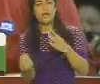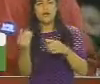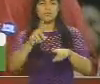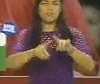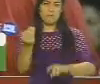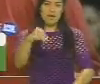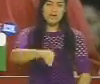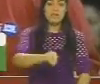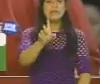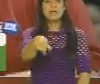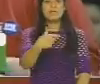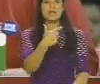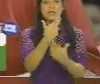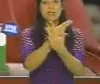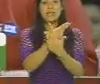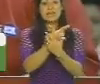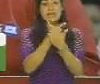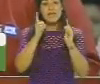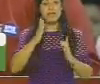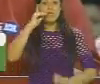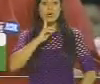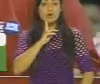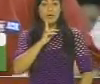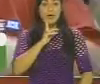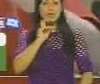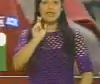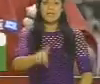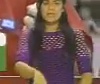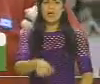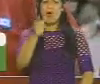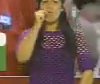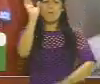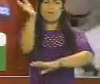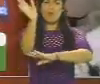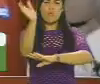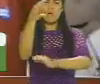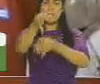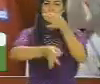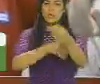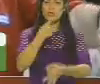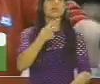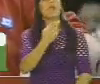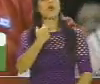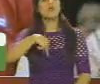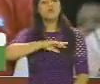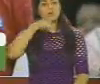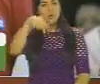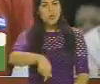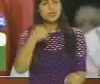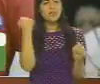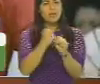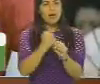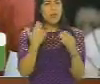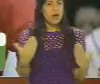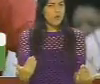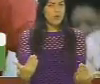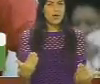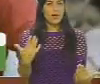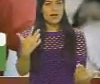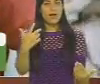el libertador, en ese magnánimo discurso, hablaba de lo que hoy nosotros estamos haciendo en este